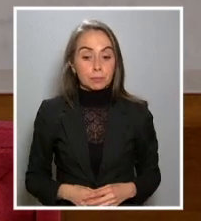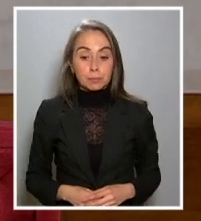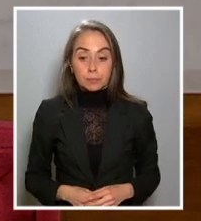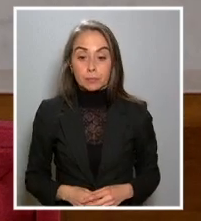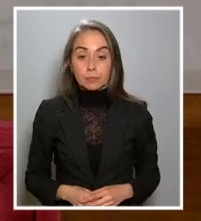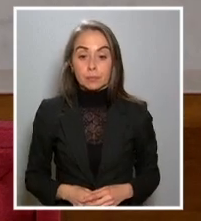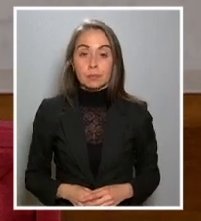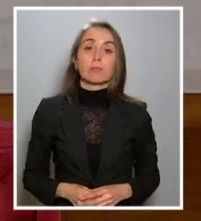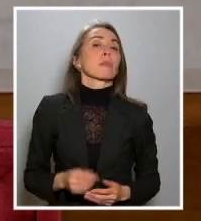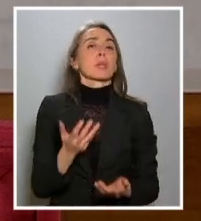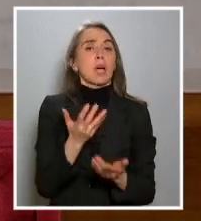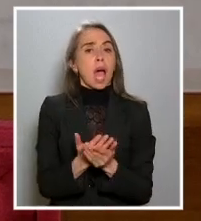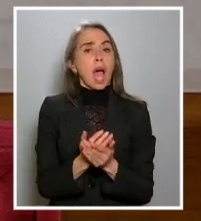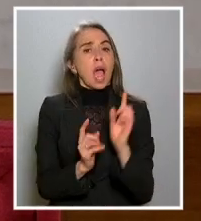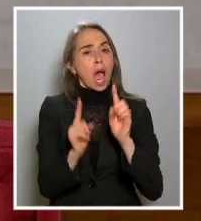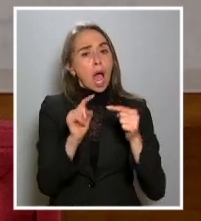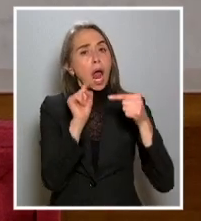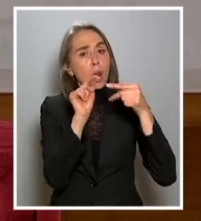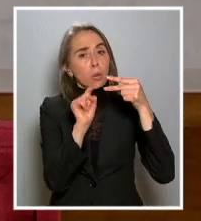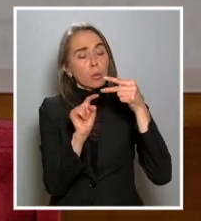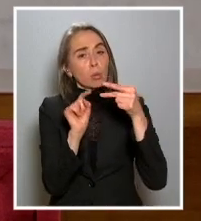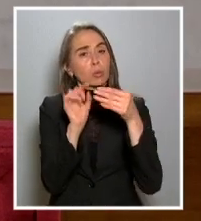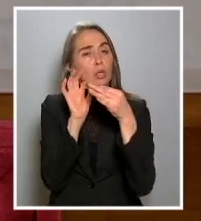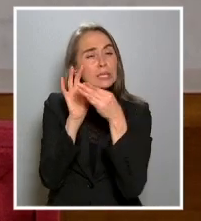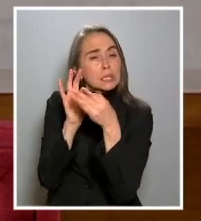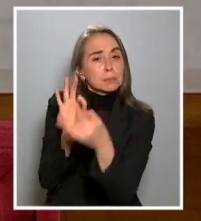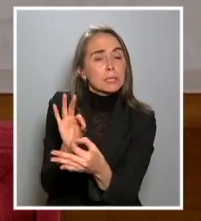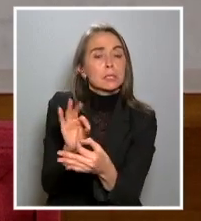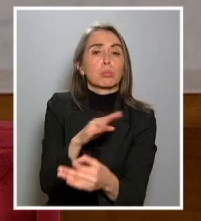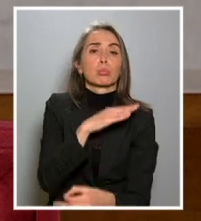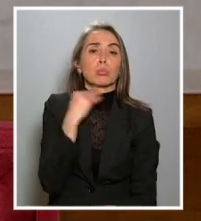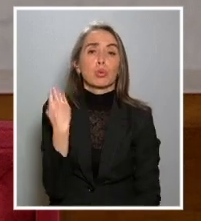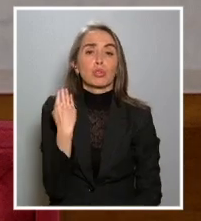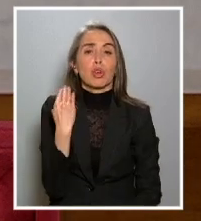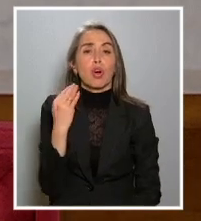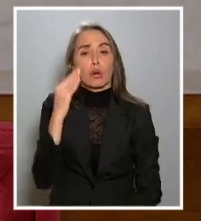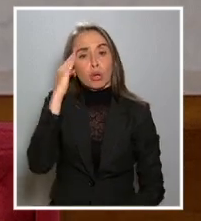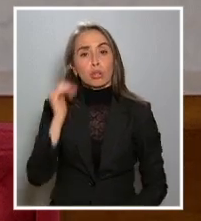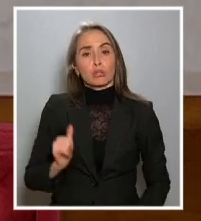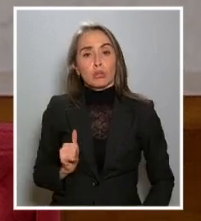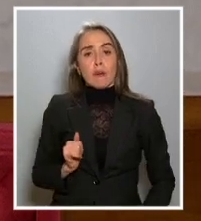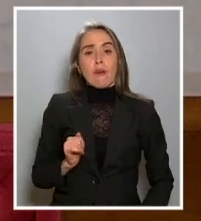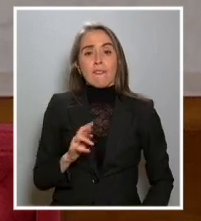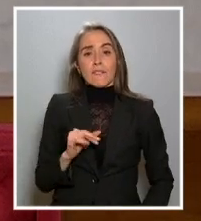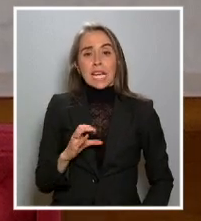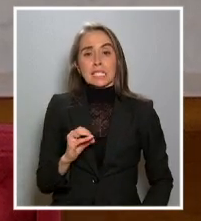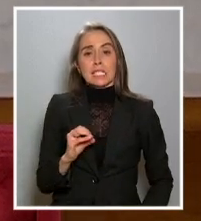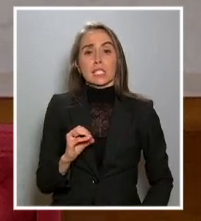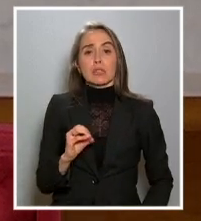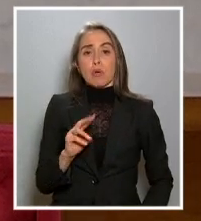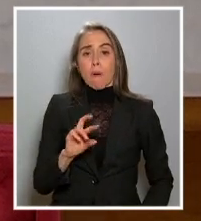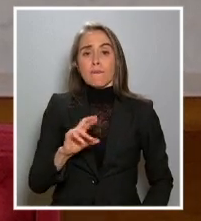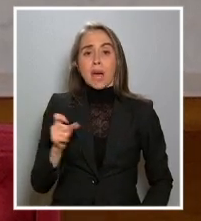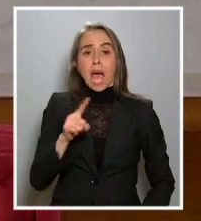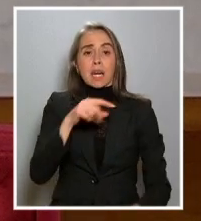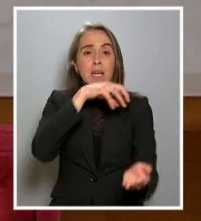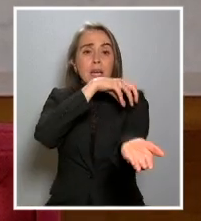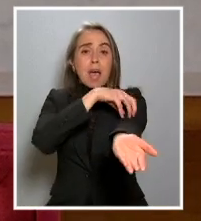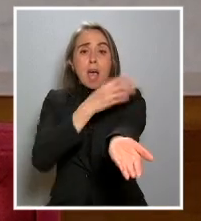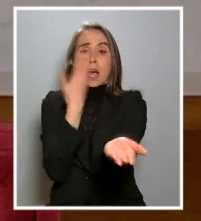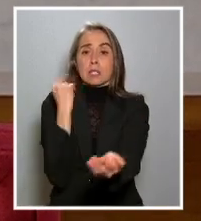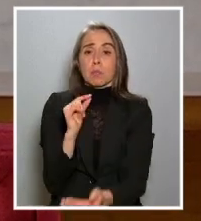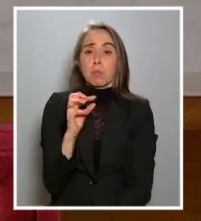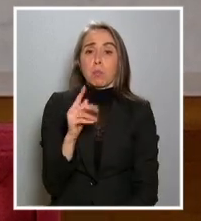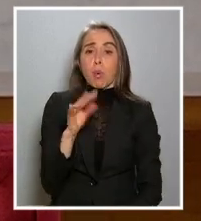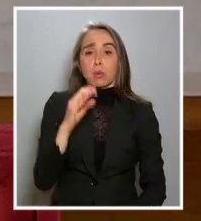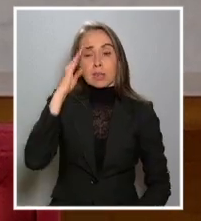casos específicos, como el fallecimiento del conscripto Franco Vargas en la zona de Putre, nos indignan.